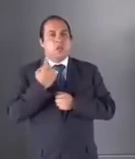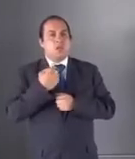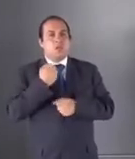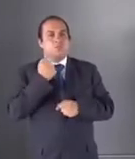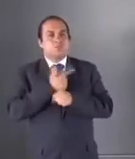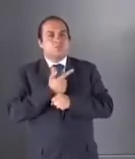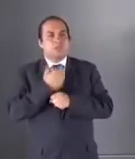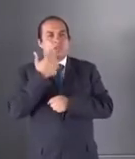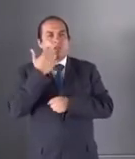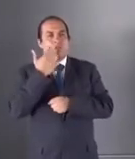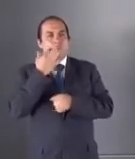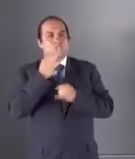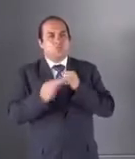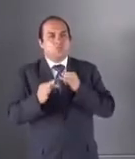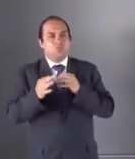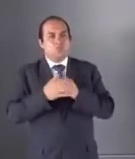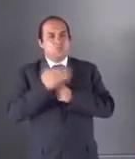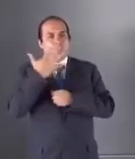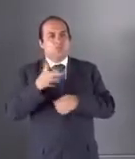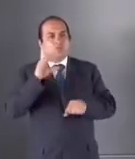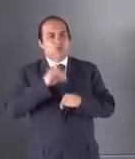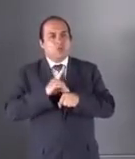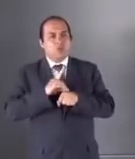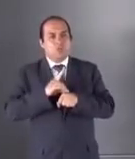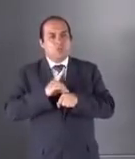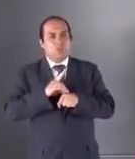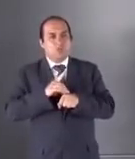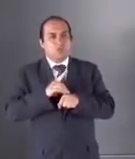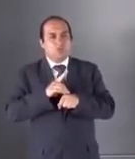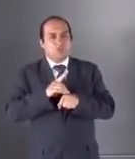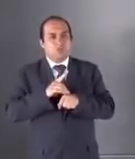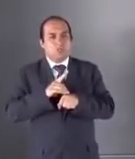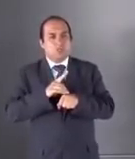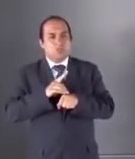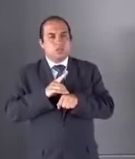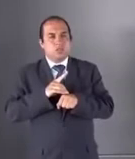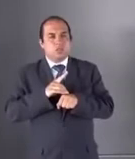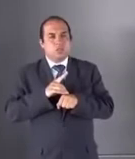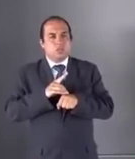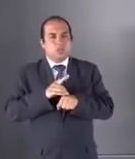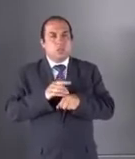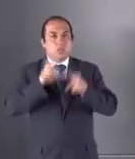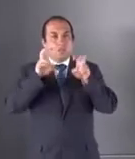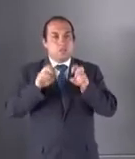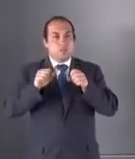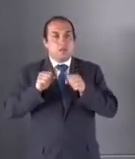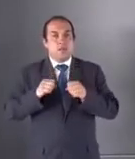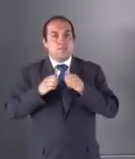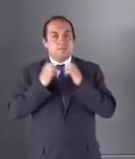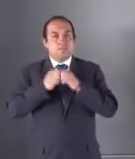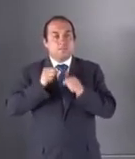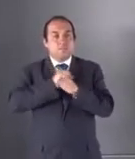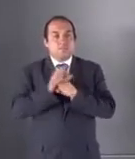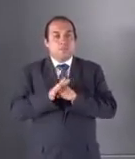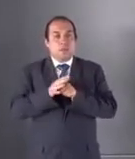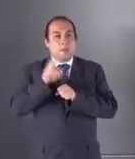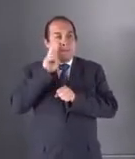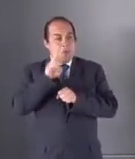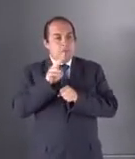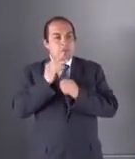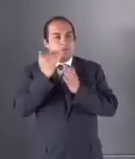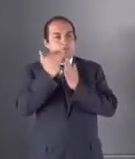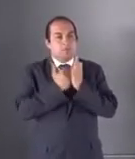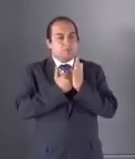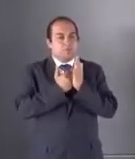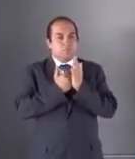estos últimos 5 días sobre el comportamiento de la pandemia en la ciudad? Vimos que disminuyen casos,